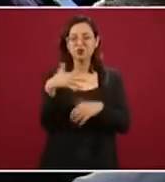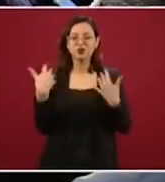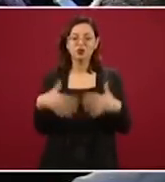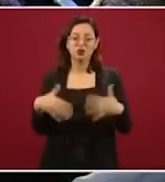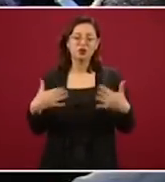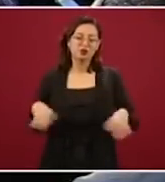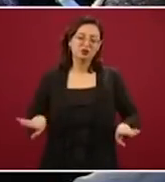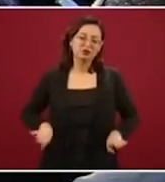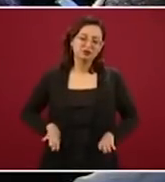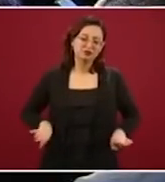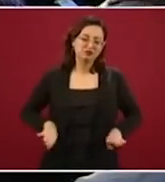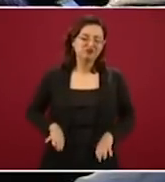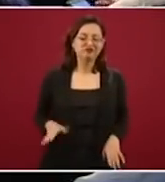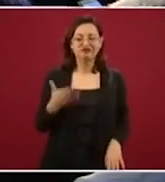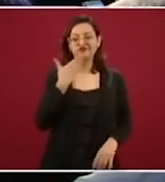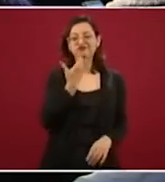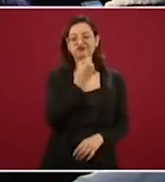de